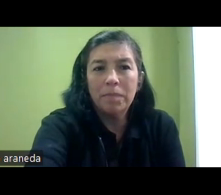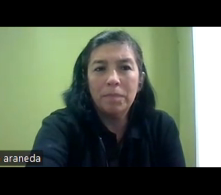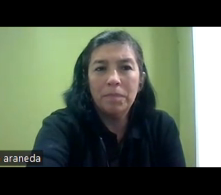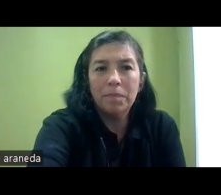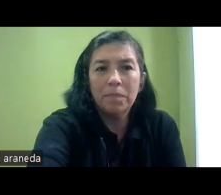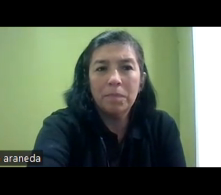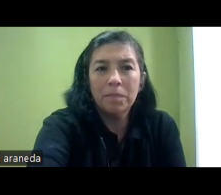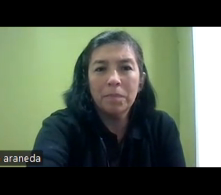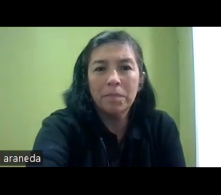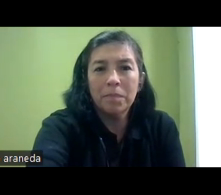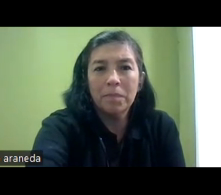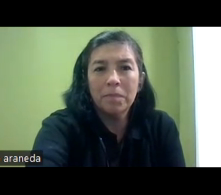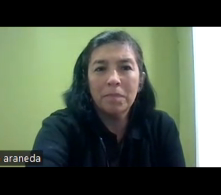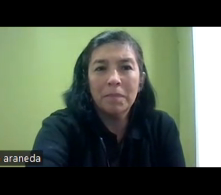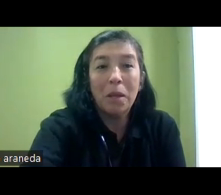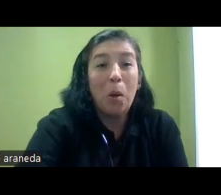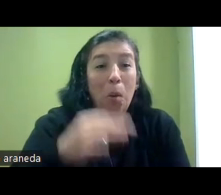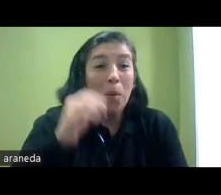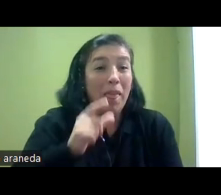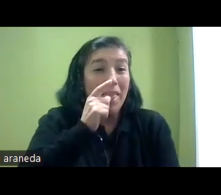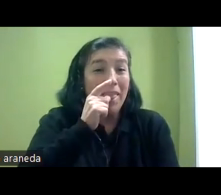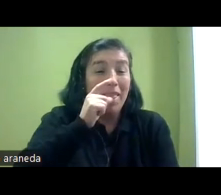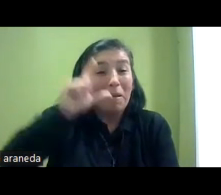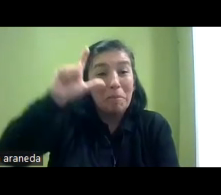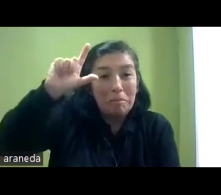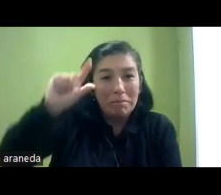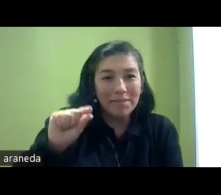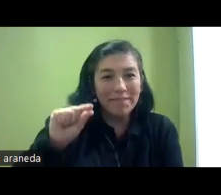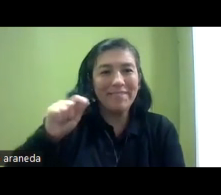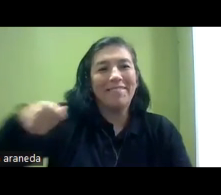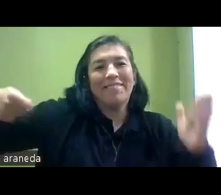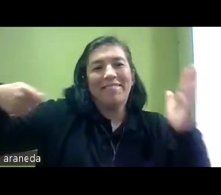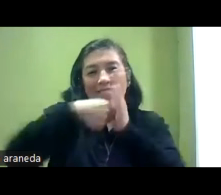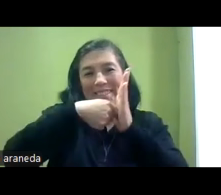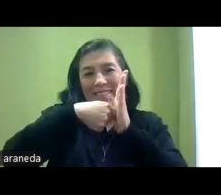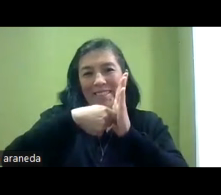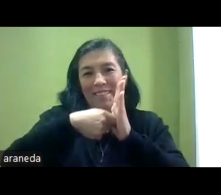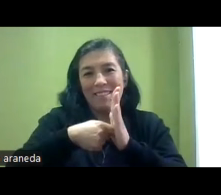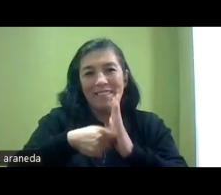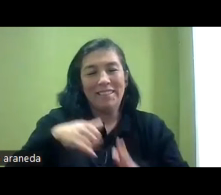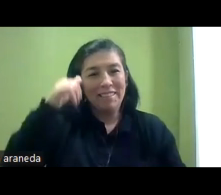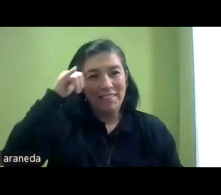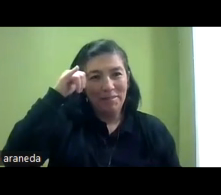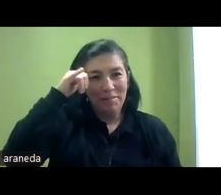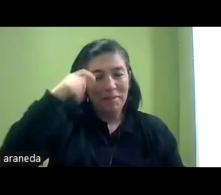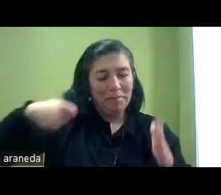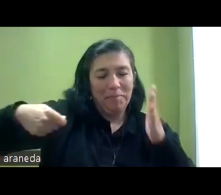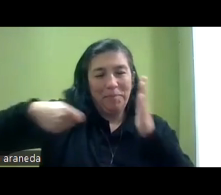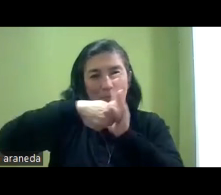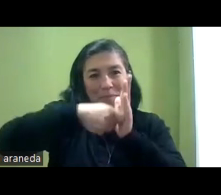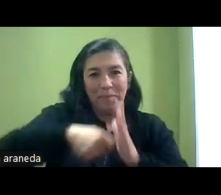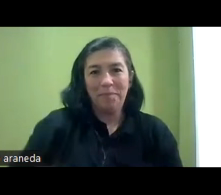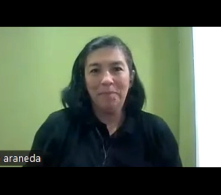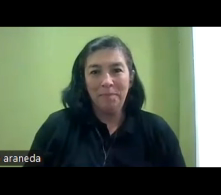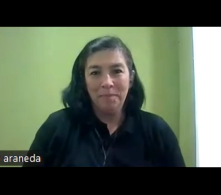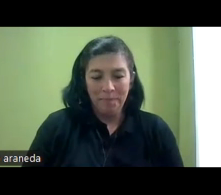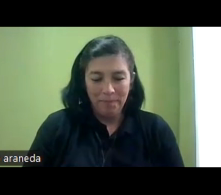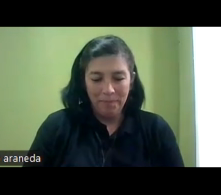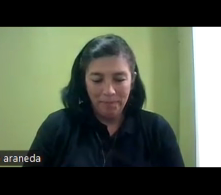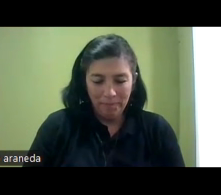Se me estaba descargando la batería. Pero no hay problema. Aquí está.